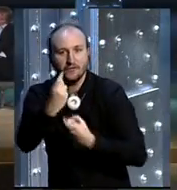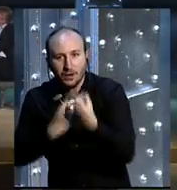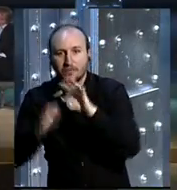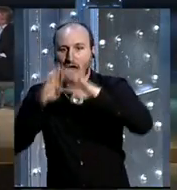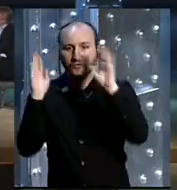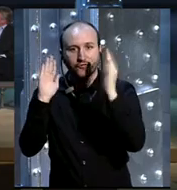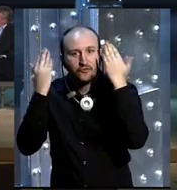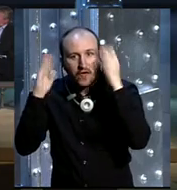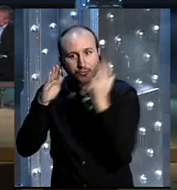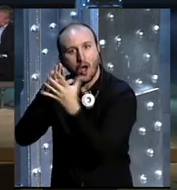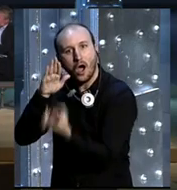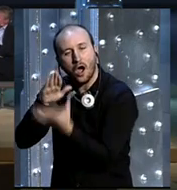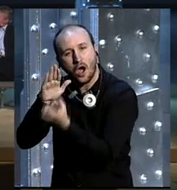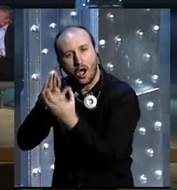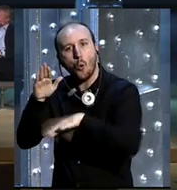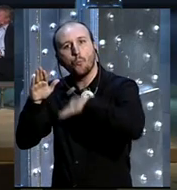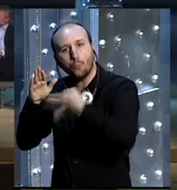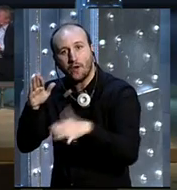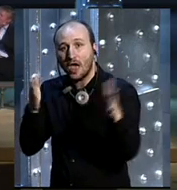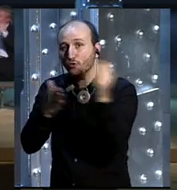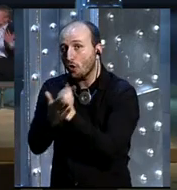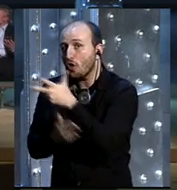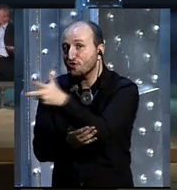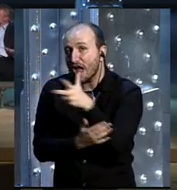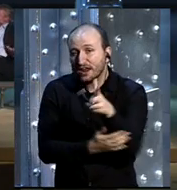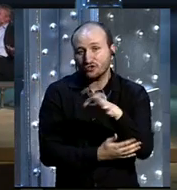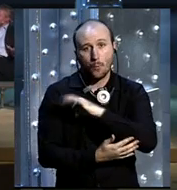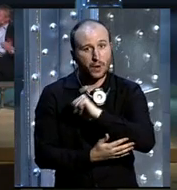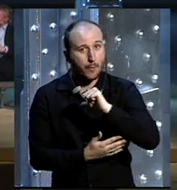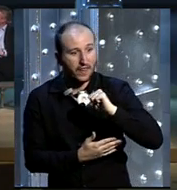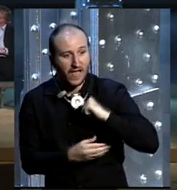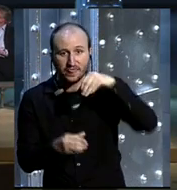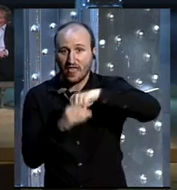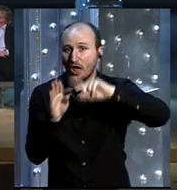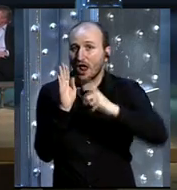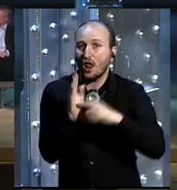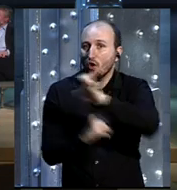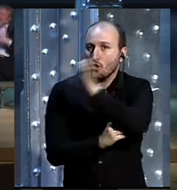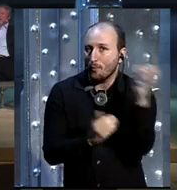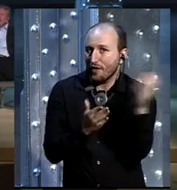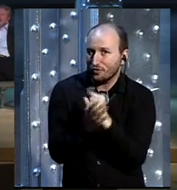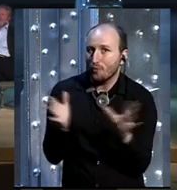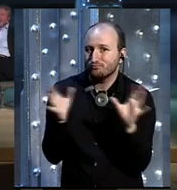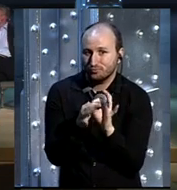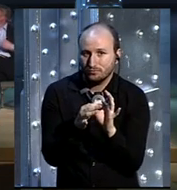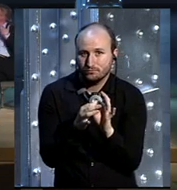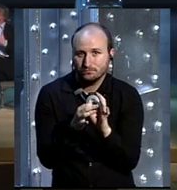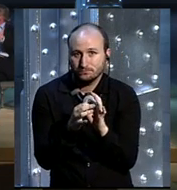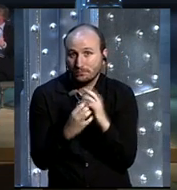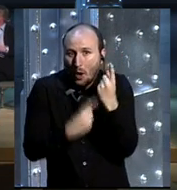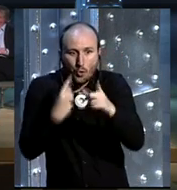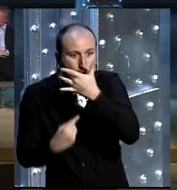también, y esto tiene que ver con esos derechos de privacidad que están en las directivas, en las legislaciones europeas. No sé si lo conocen, que es